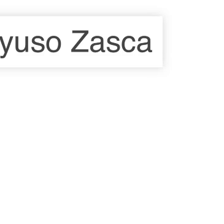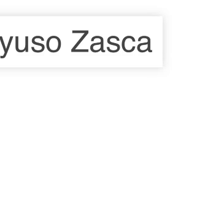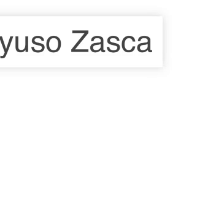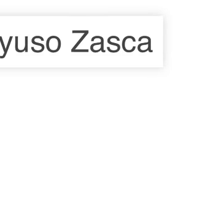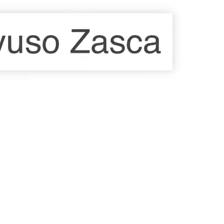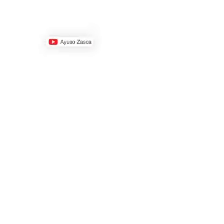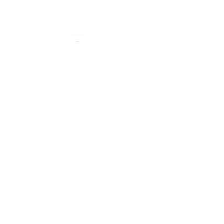semana